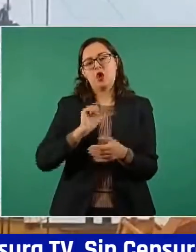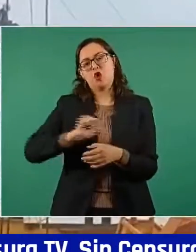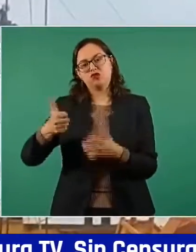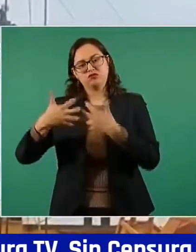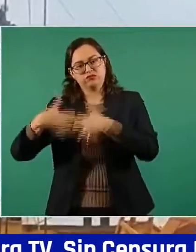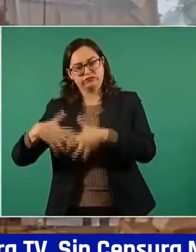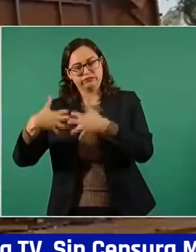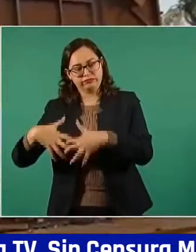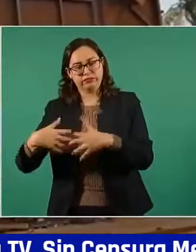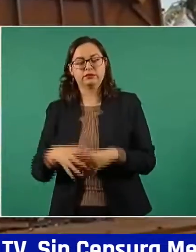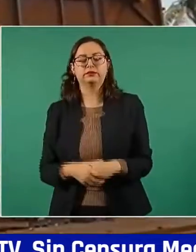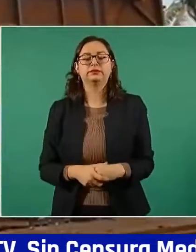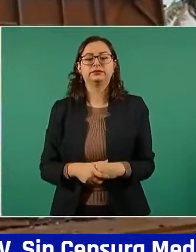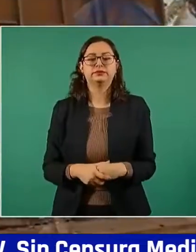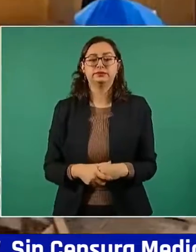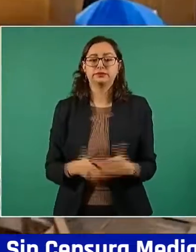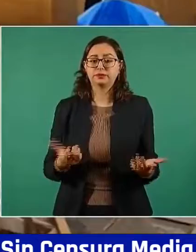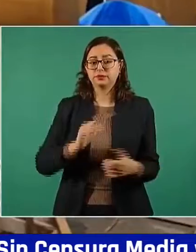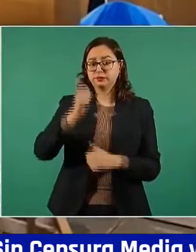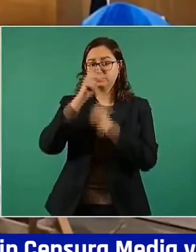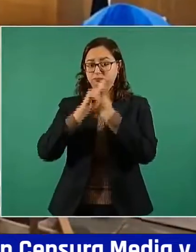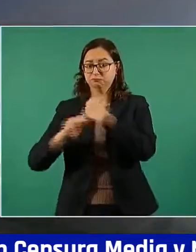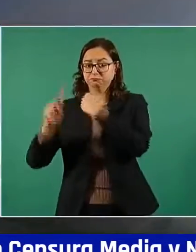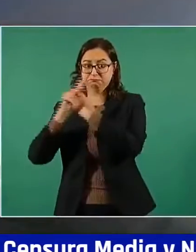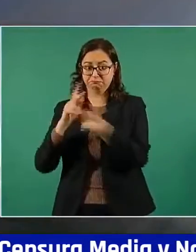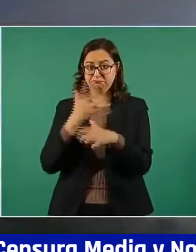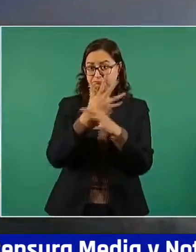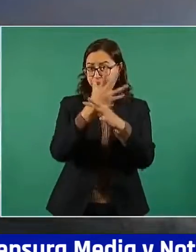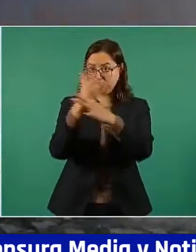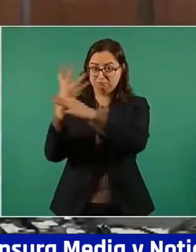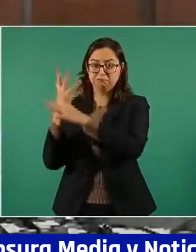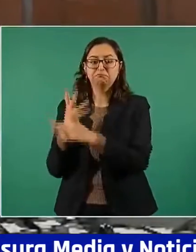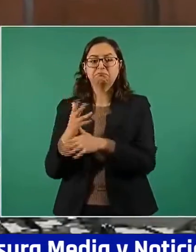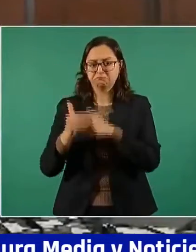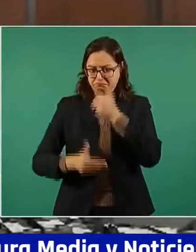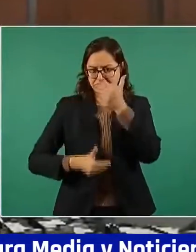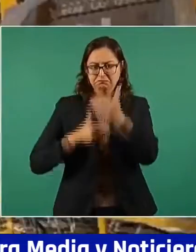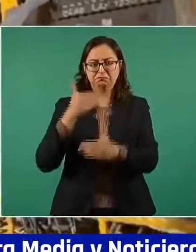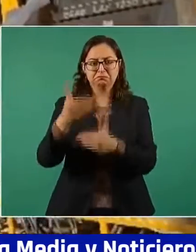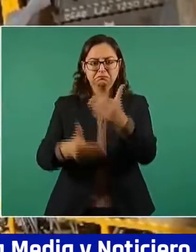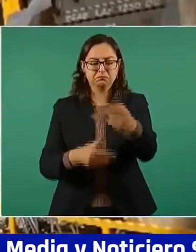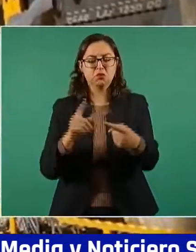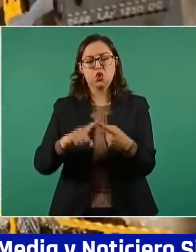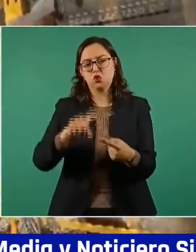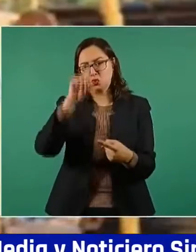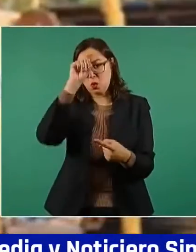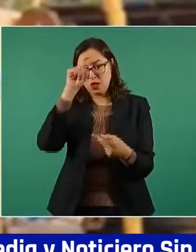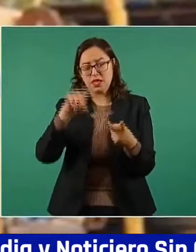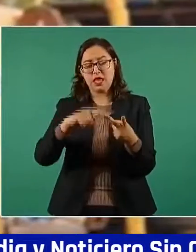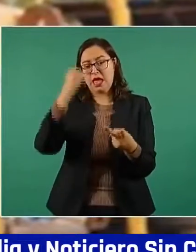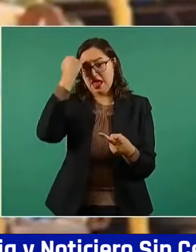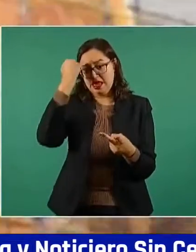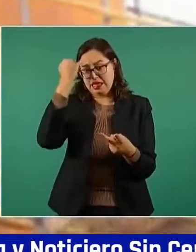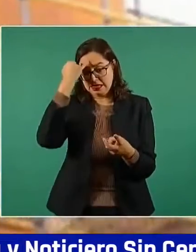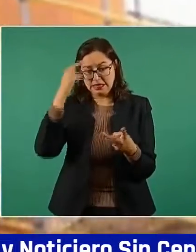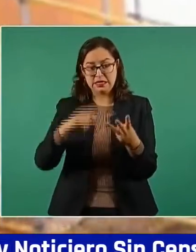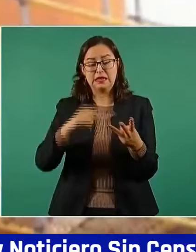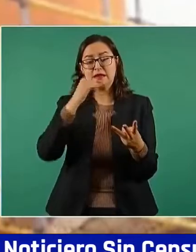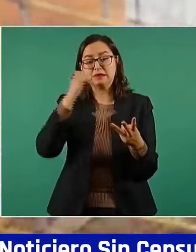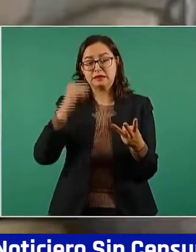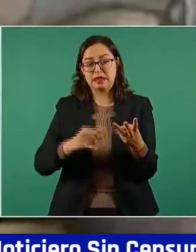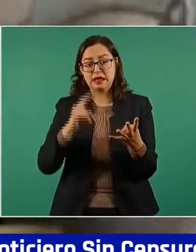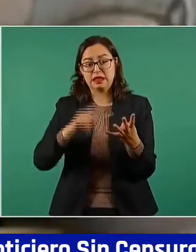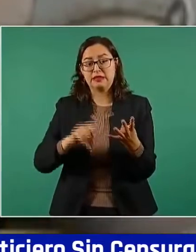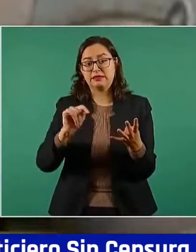En talleres del extranjero se reporta el avance en la fabricación de diversos equipos críticos en países como Turquía, India, Italia y Tailandia,